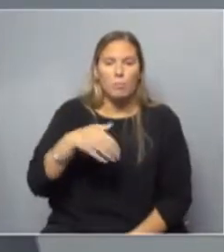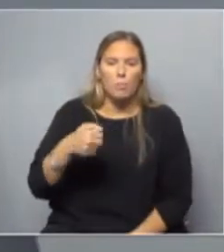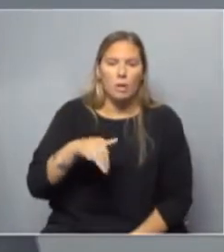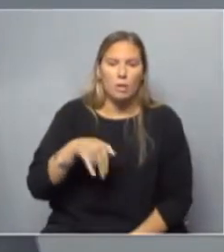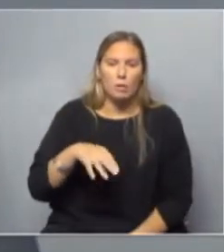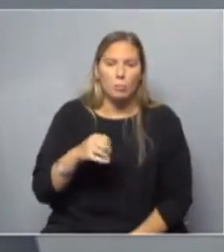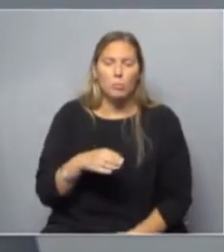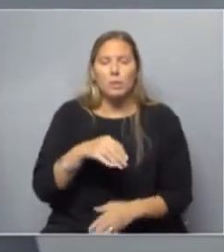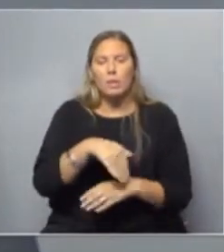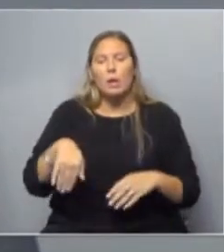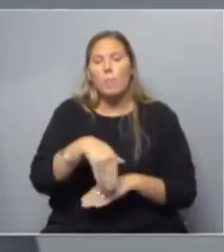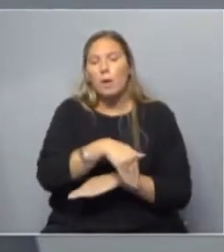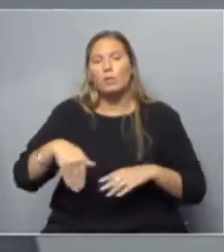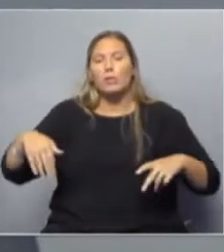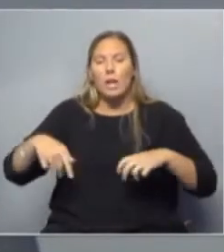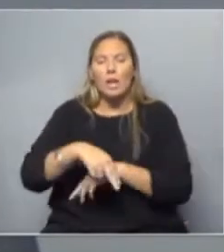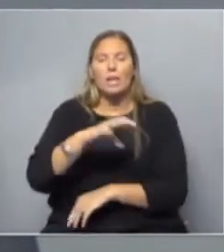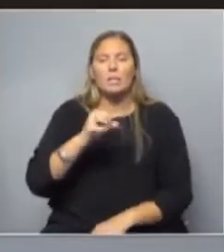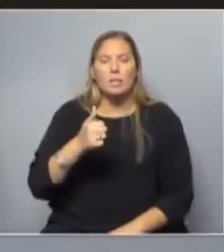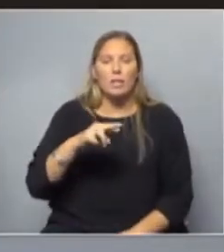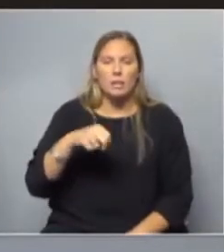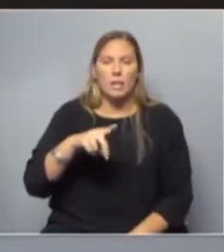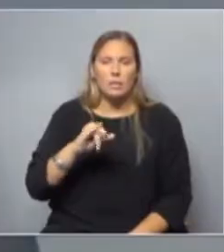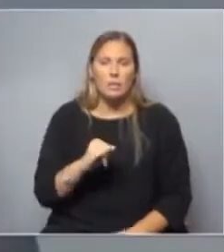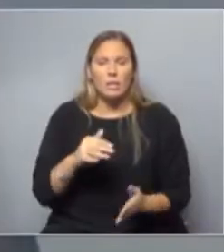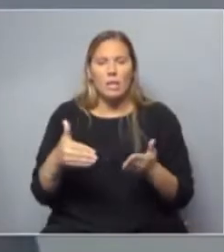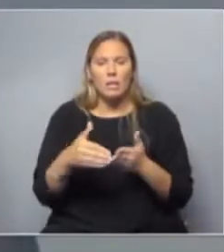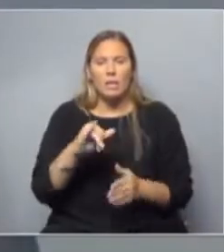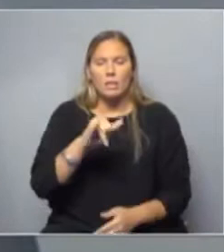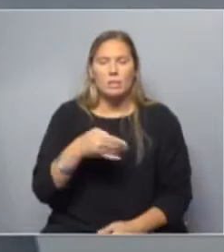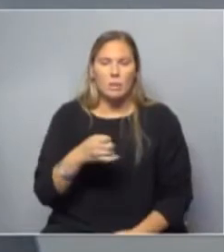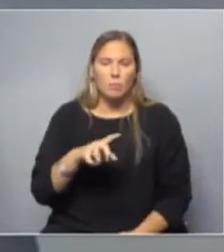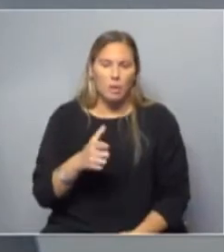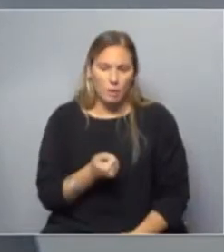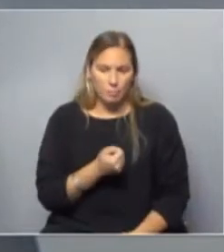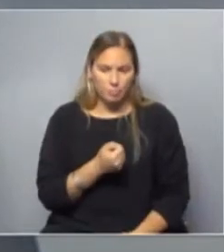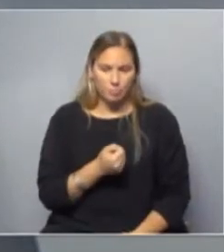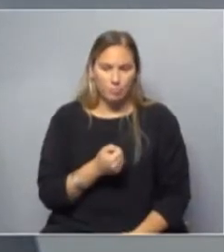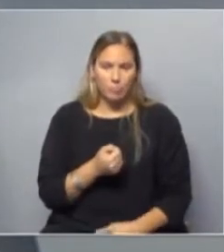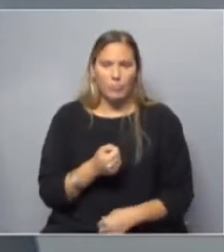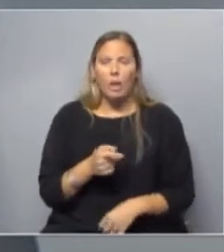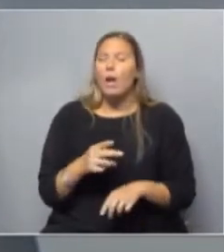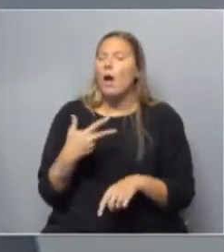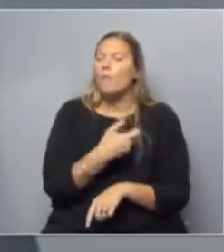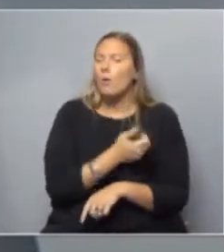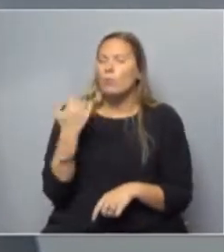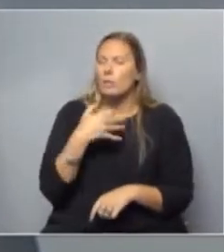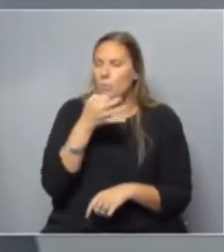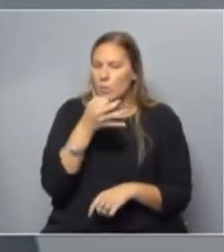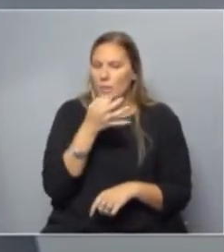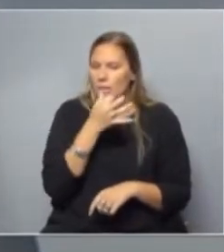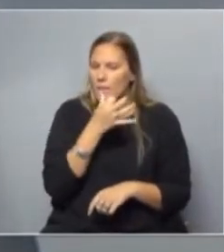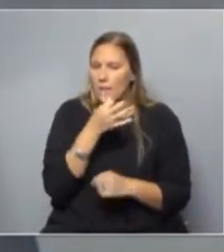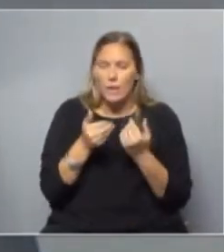Sarandí, entre Zabala y Alzheimer, Sí. y es un lugar precioso de la Ciudad Vieja. Muy lindo. Andrea, me detengo en lo de la vacuna, lo que acabas de decir y Sí. lo que